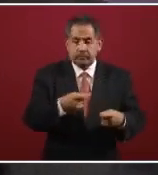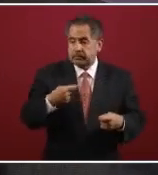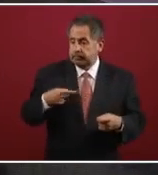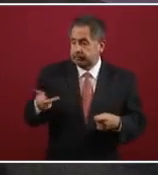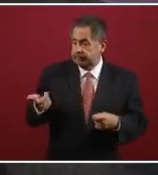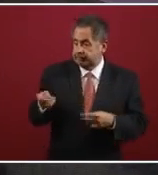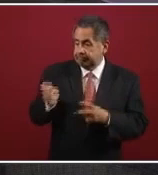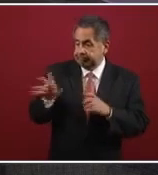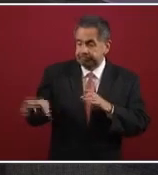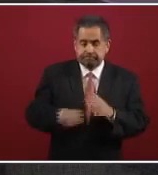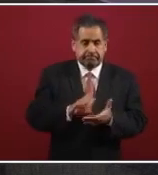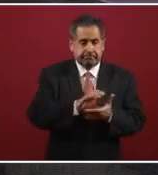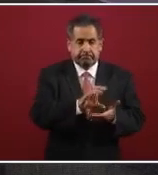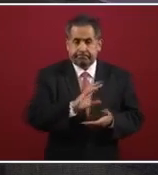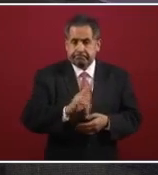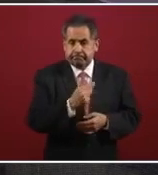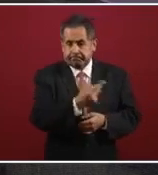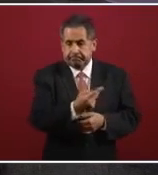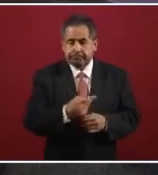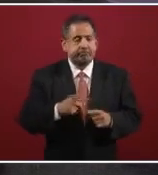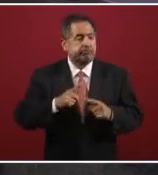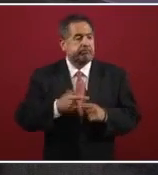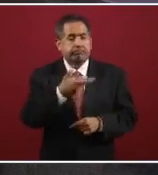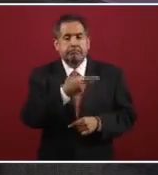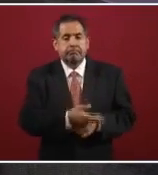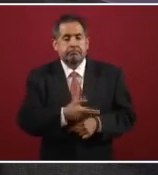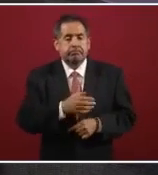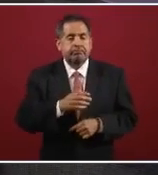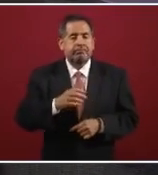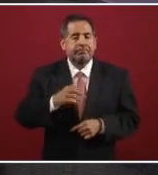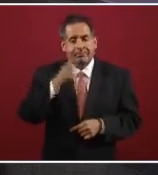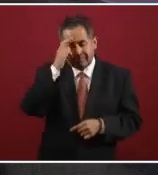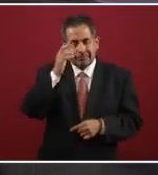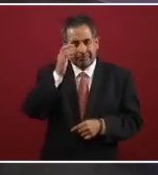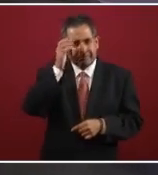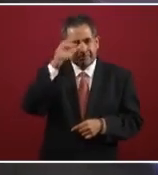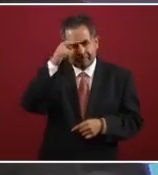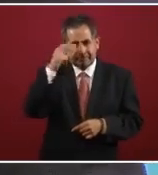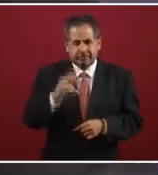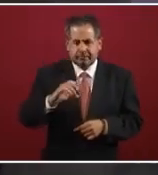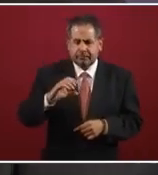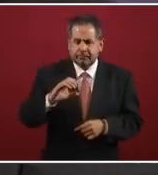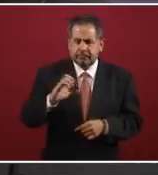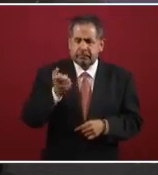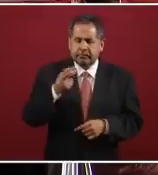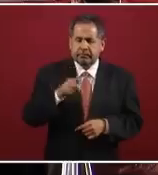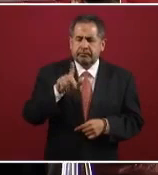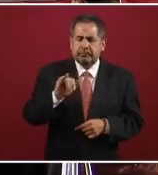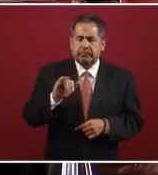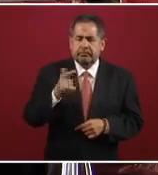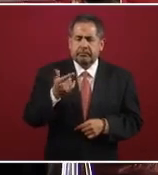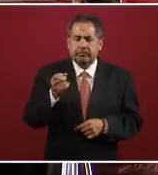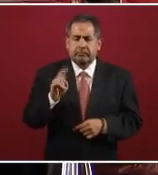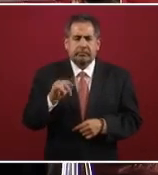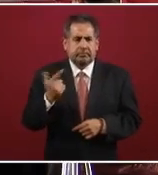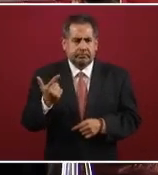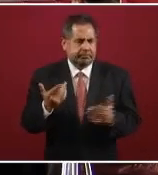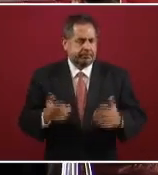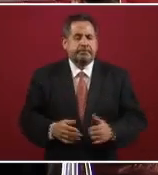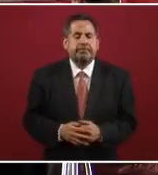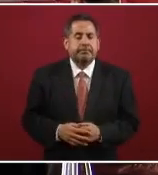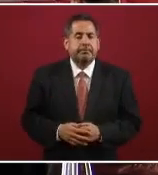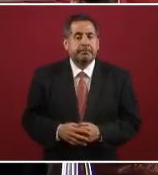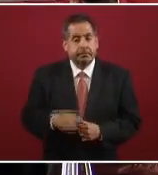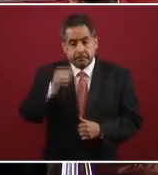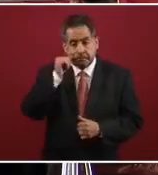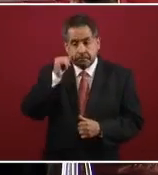sobre el destino de los bienes del ciudadano chino mexicano zhenli ye gon empezamos con los resultados de la subasta